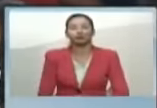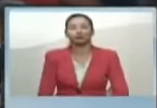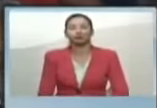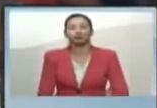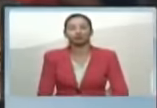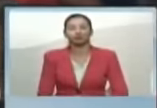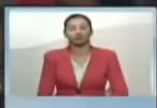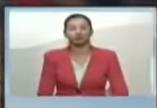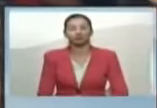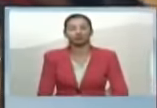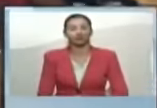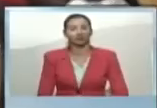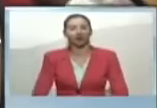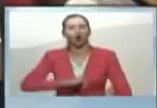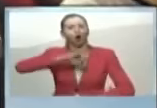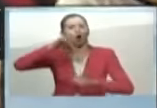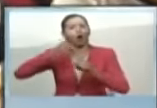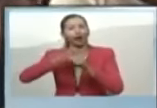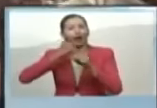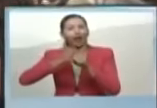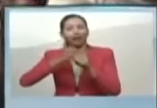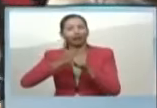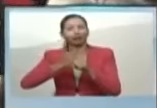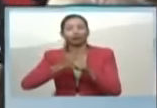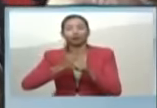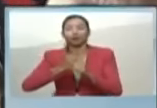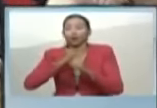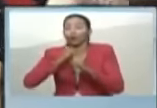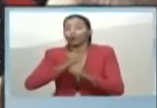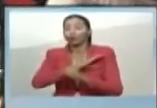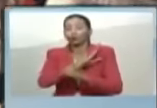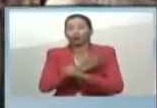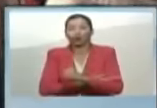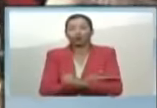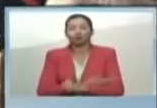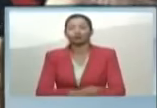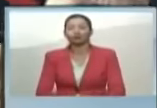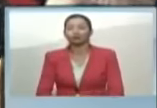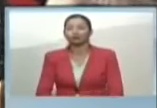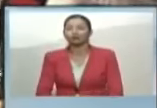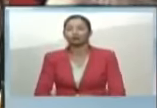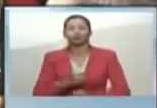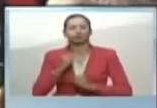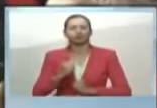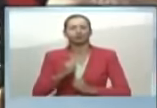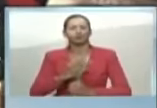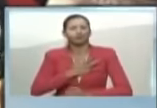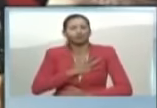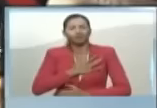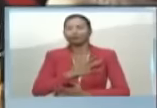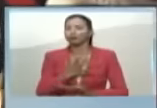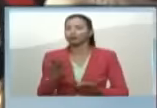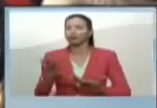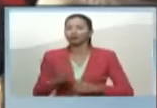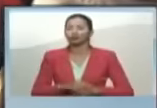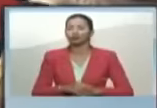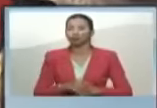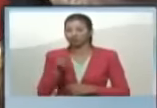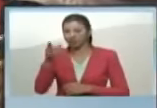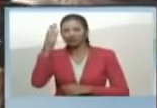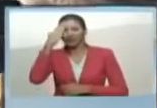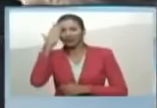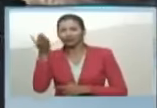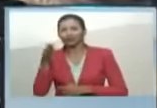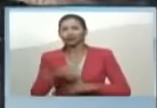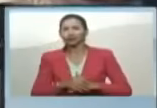que ya en una jornada intensa, subversiva, apasionada, y a usted le consta,